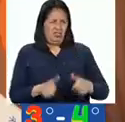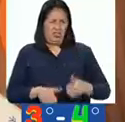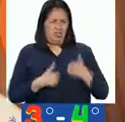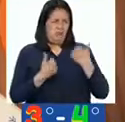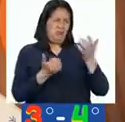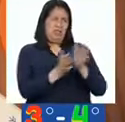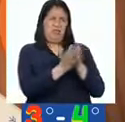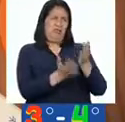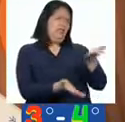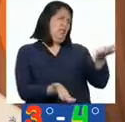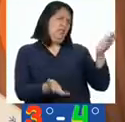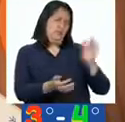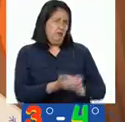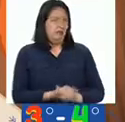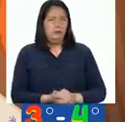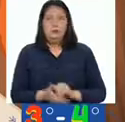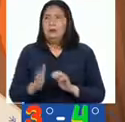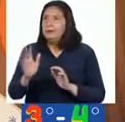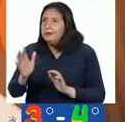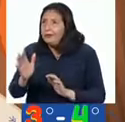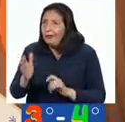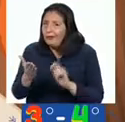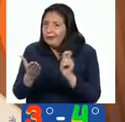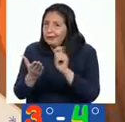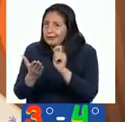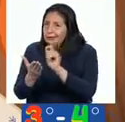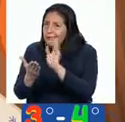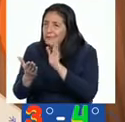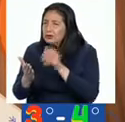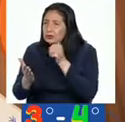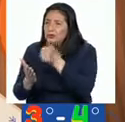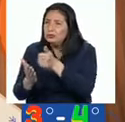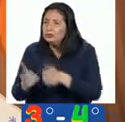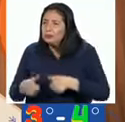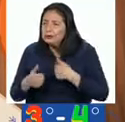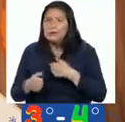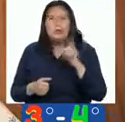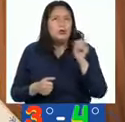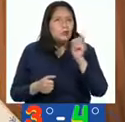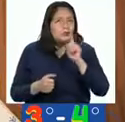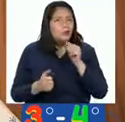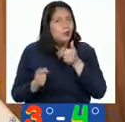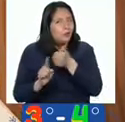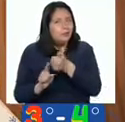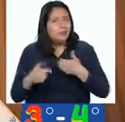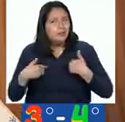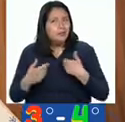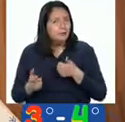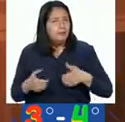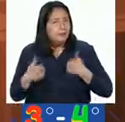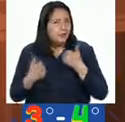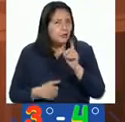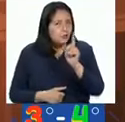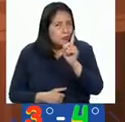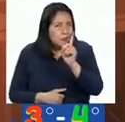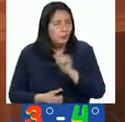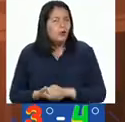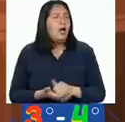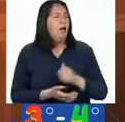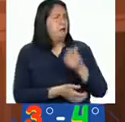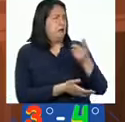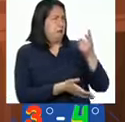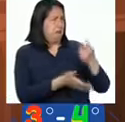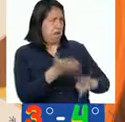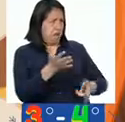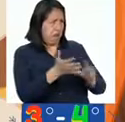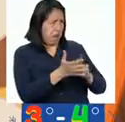vida. Es un diario de vida, Nico, no un diario con vida. ¿Y qué